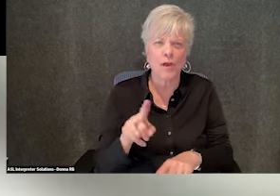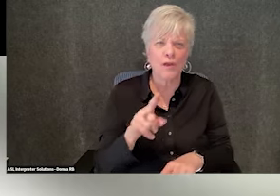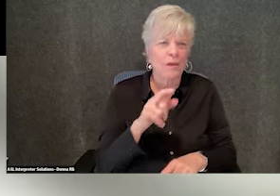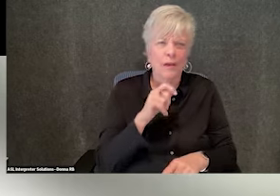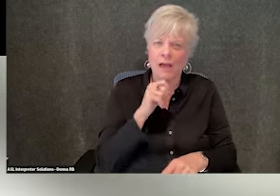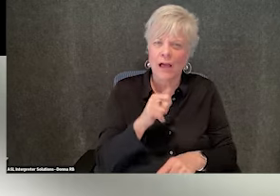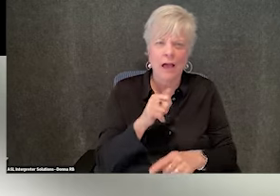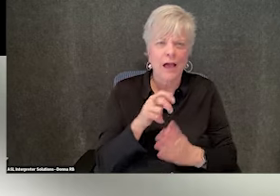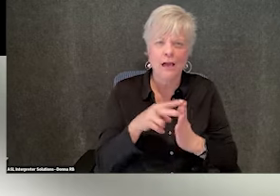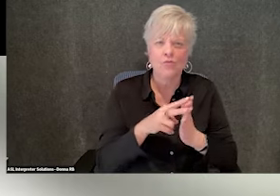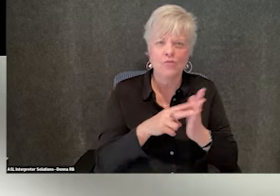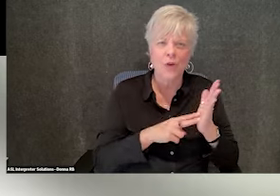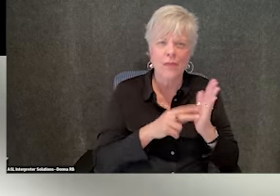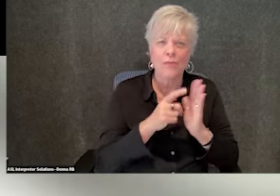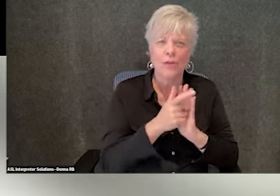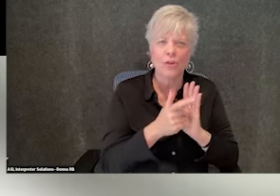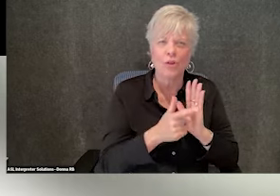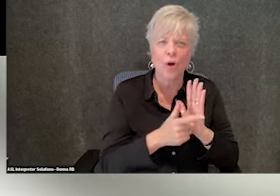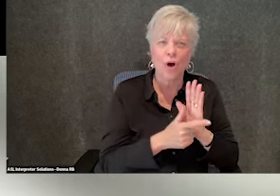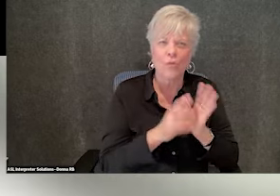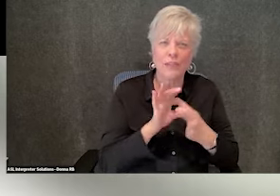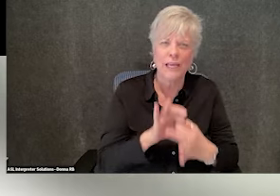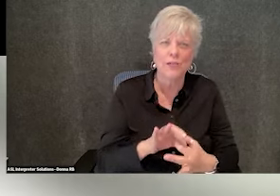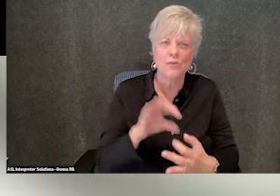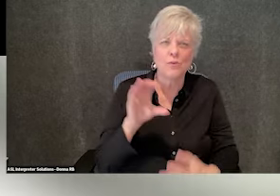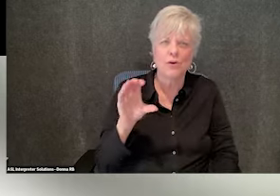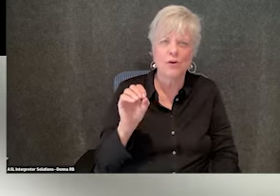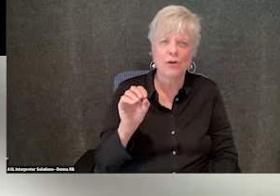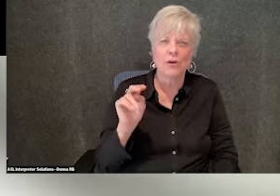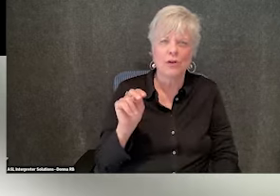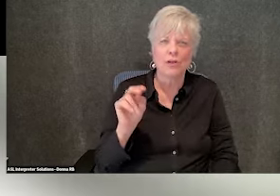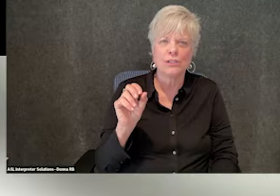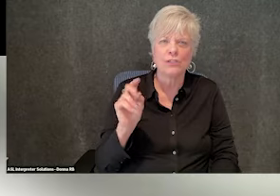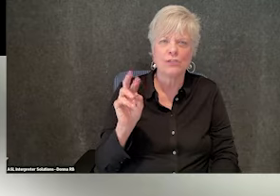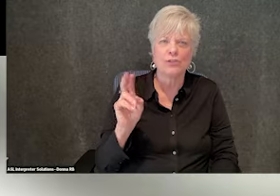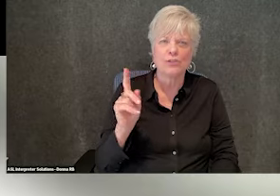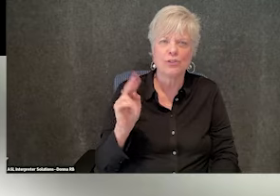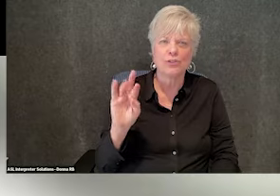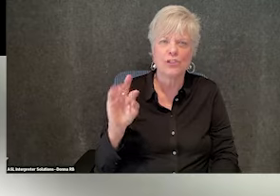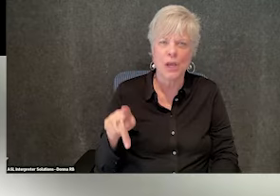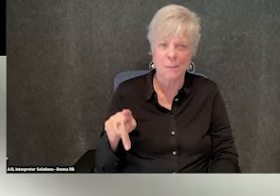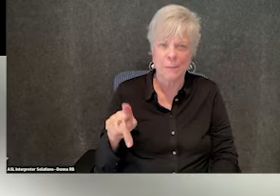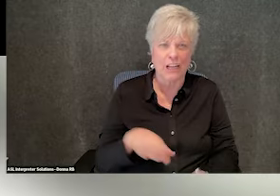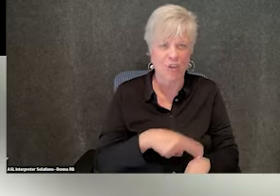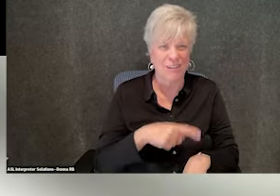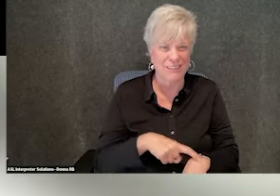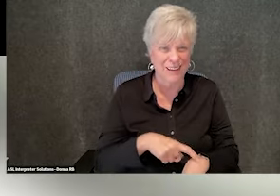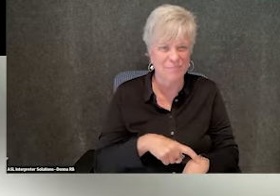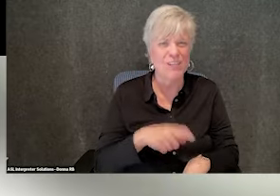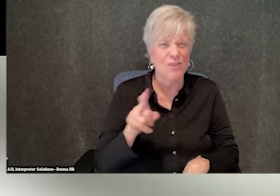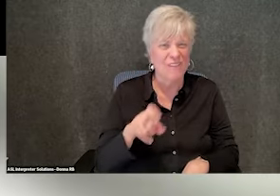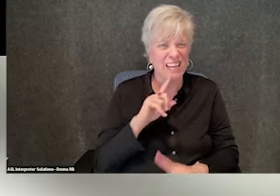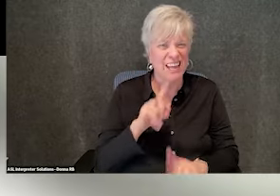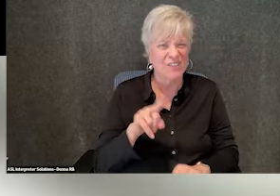en esa pregunta no he leído la sección del estatuto